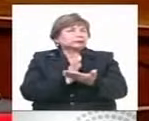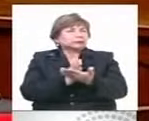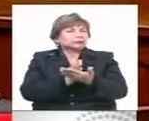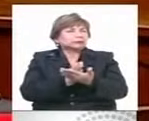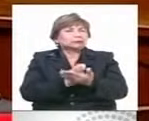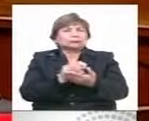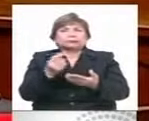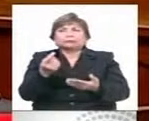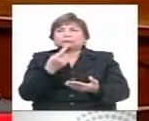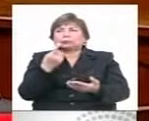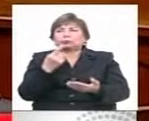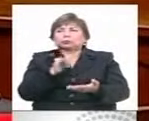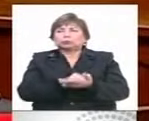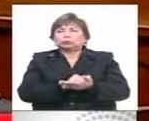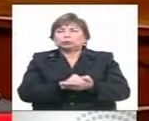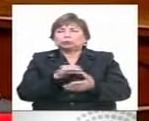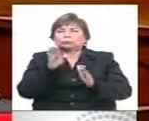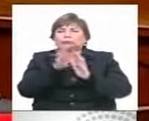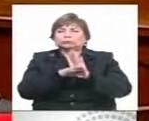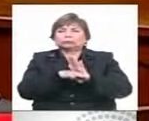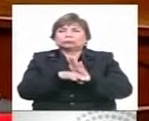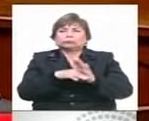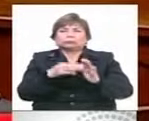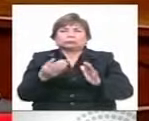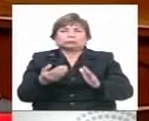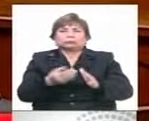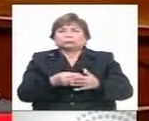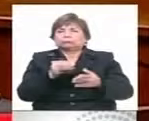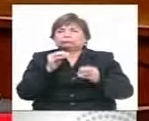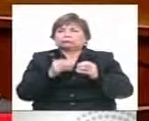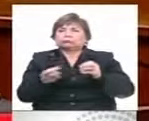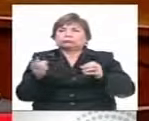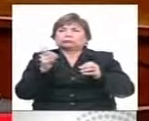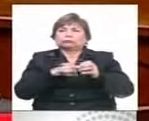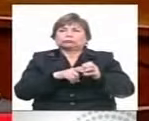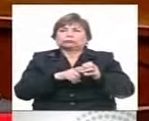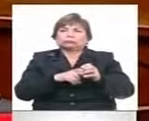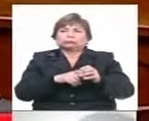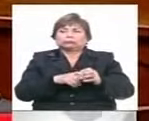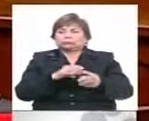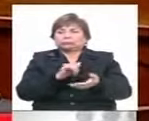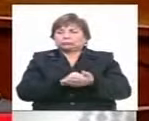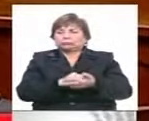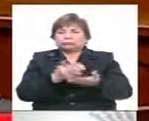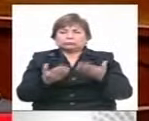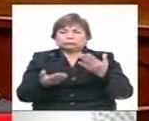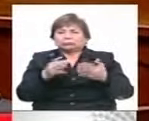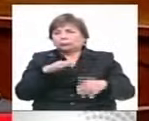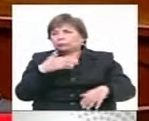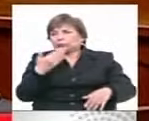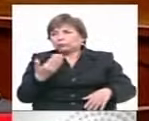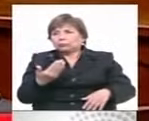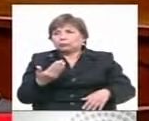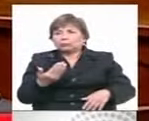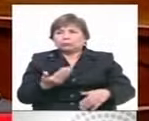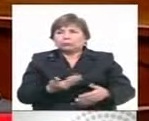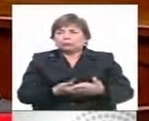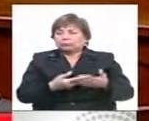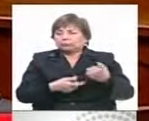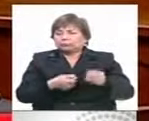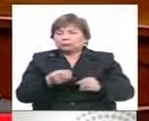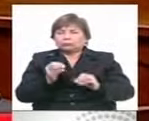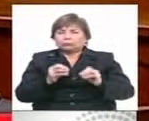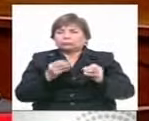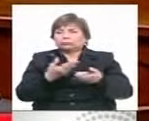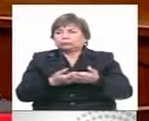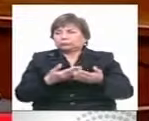además la une a una precaria tolerancia e inclusividad que todavía existe en nuestro país hacia